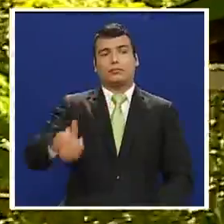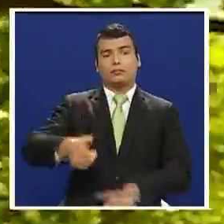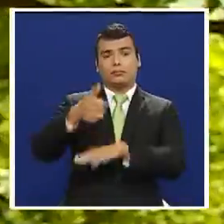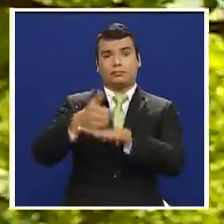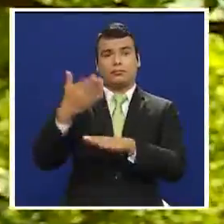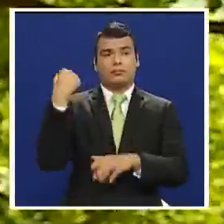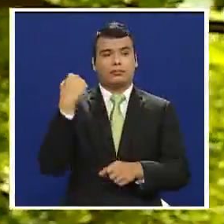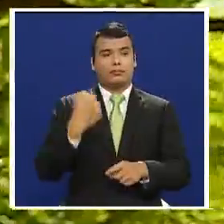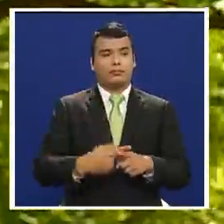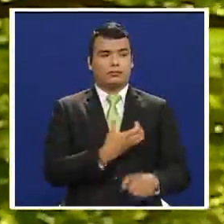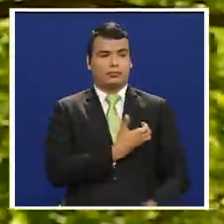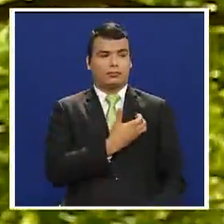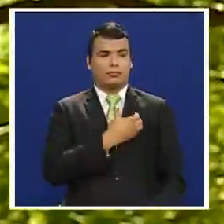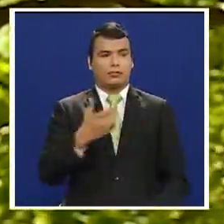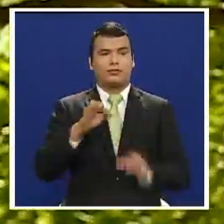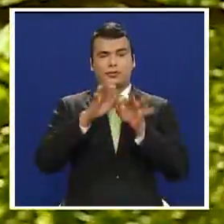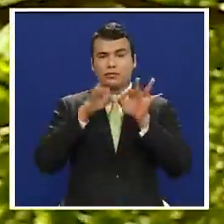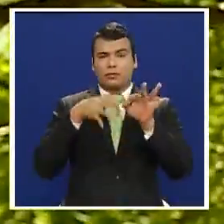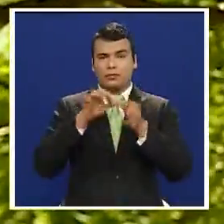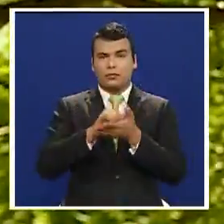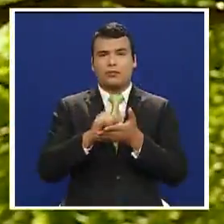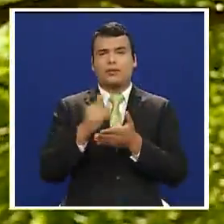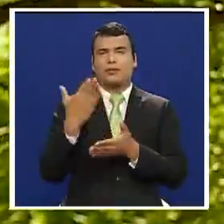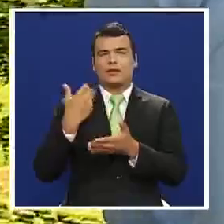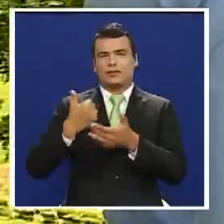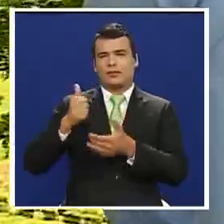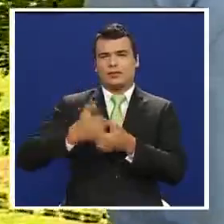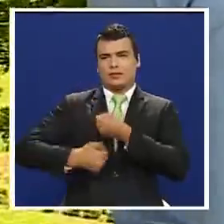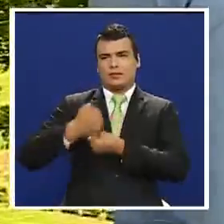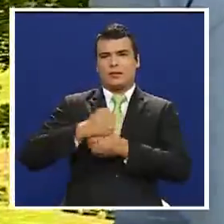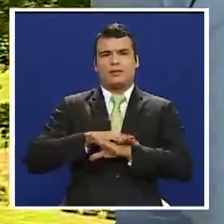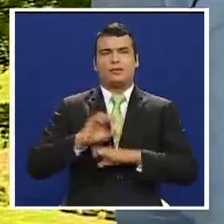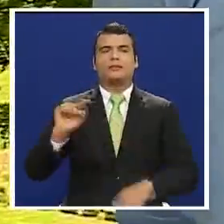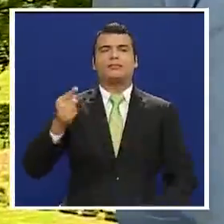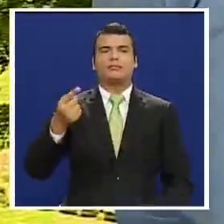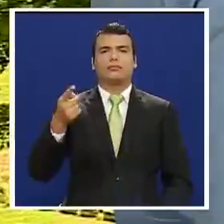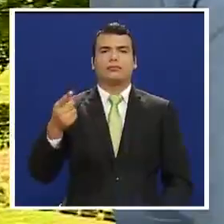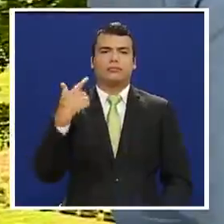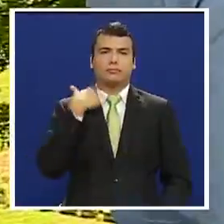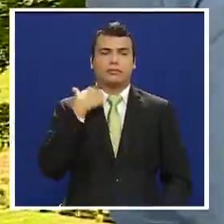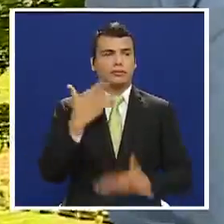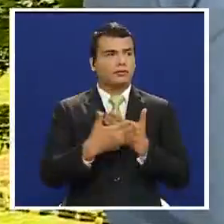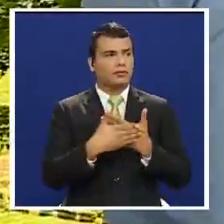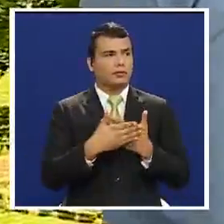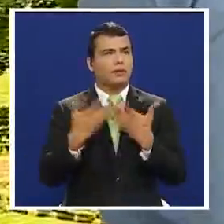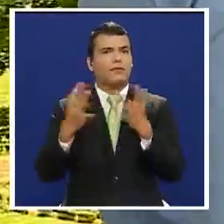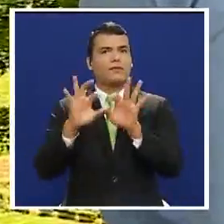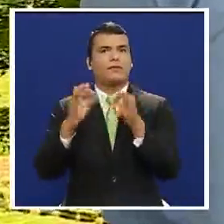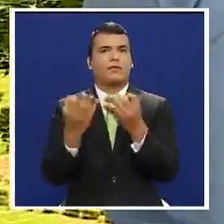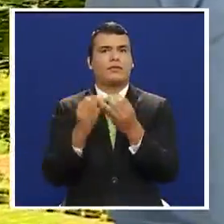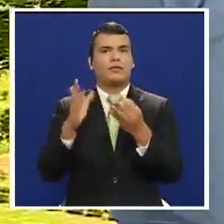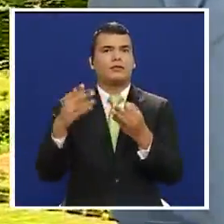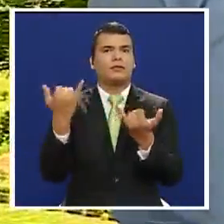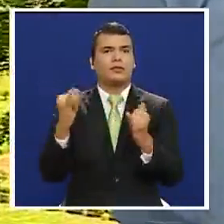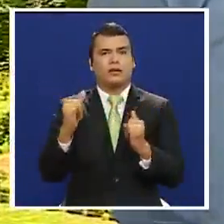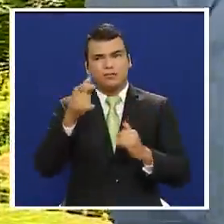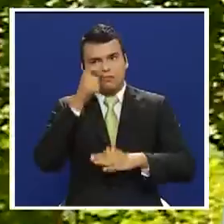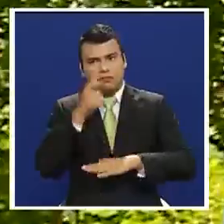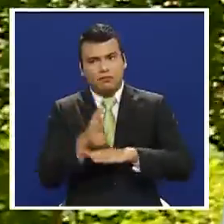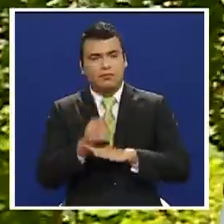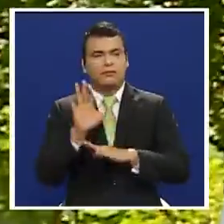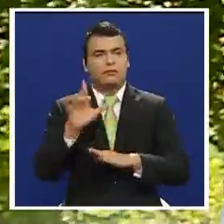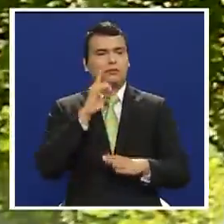donde ven ustedes todo esto de los cítricos y donde está lo del zoológico, este eran invernaderos. Tras haber superado la pobreza que